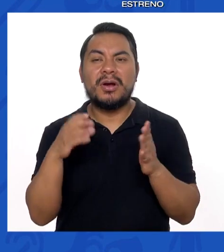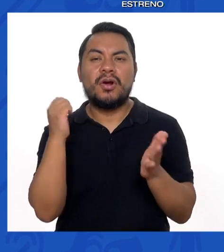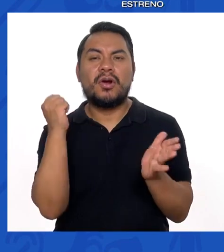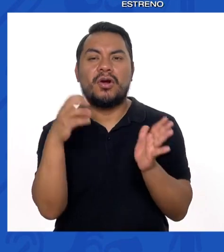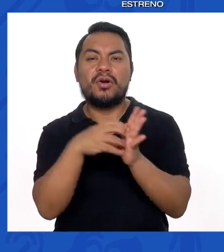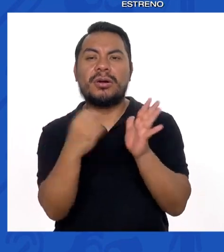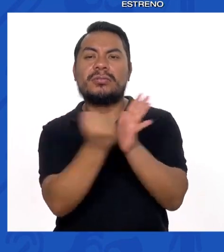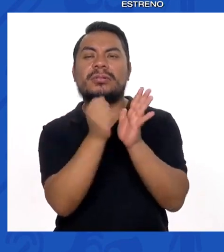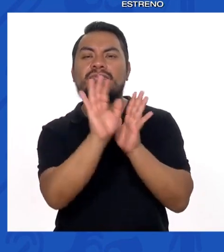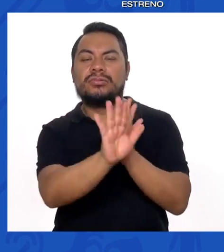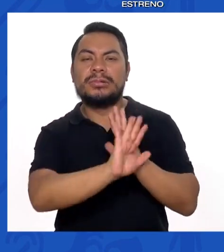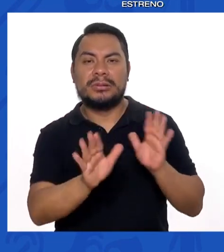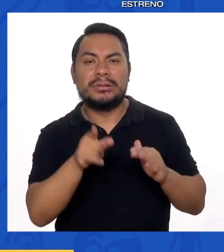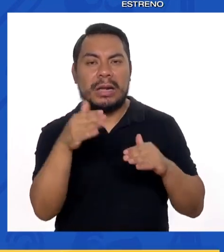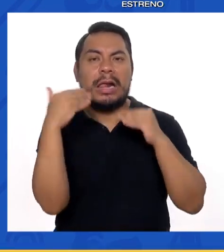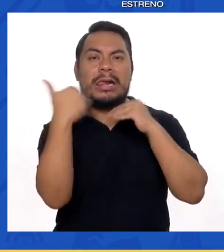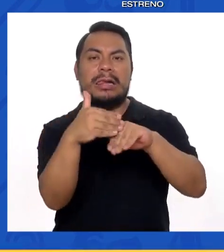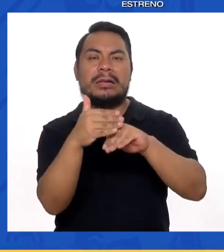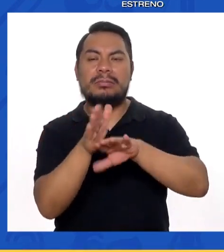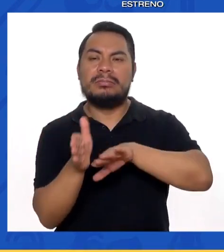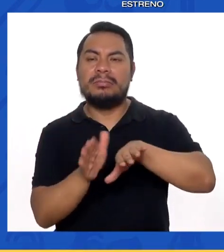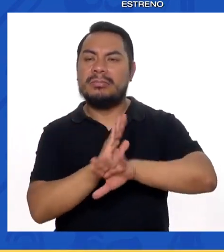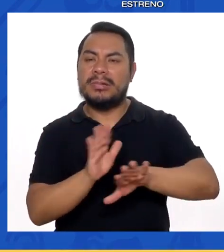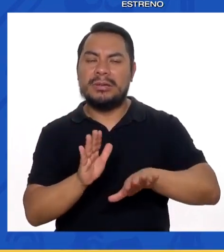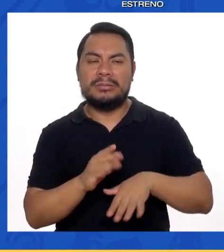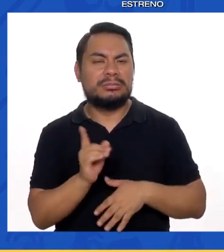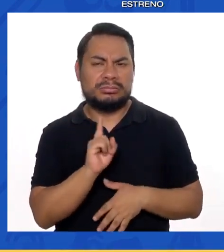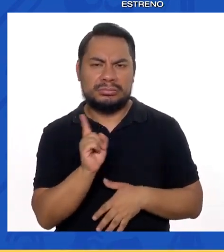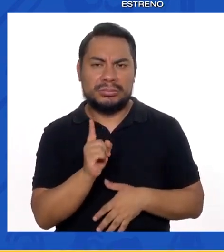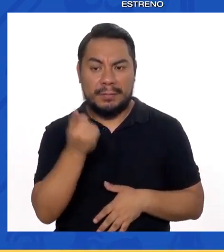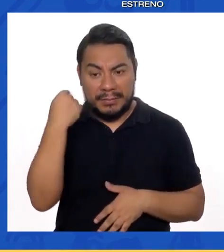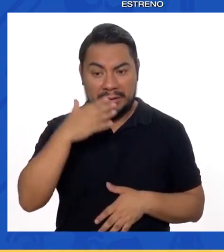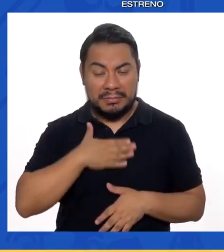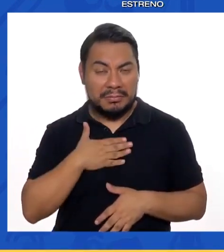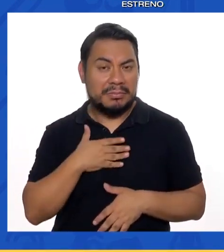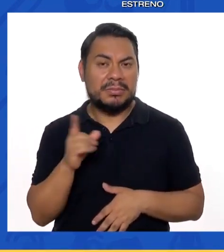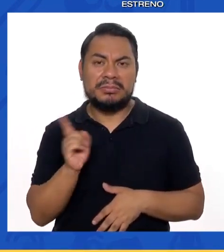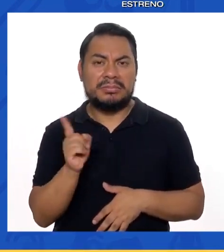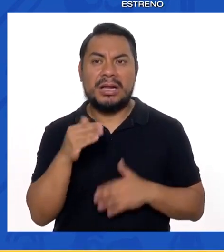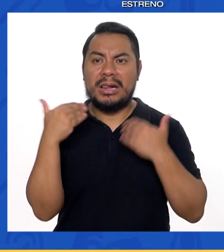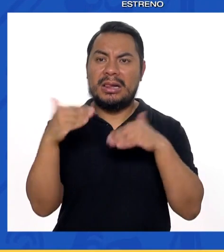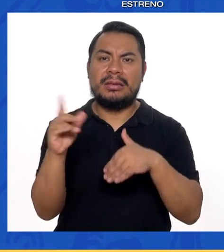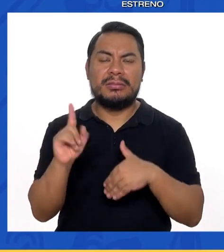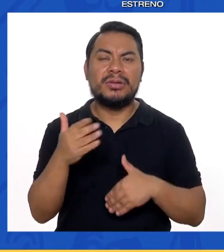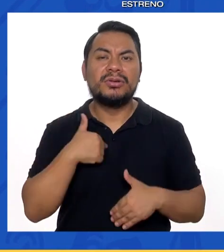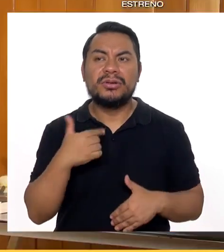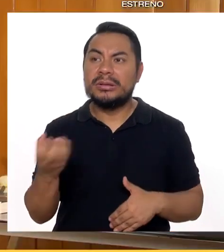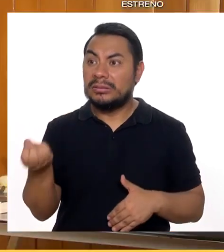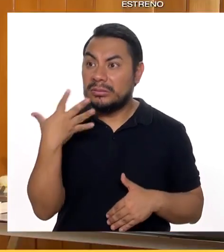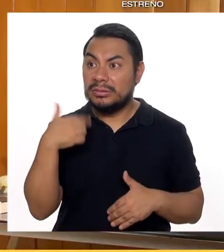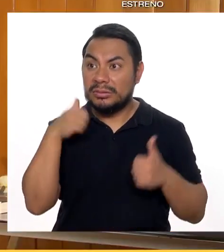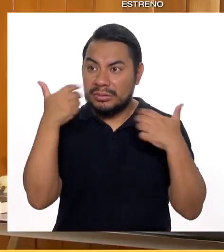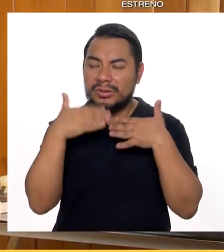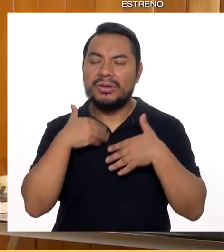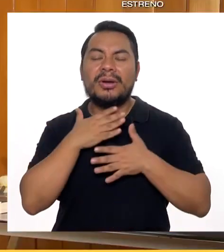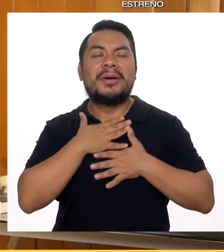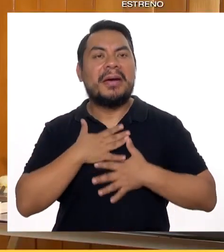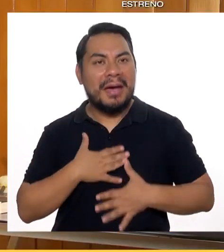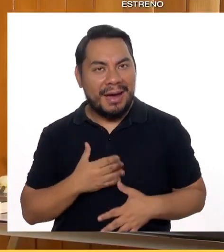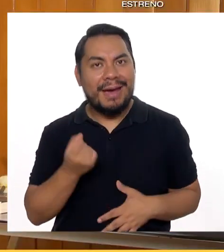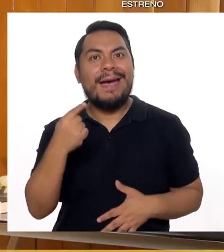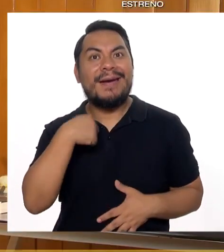tener una etiqueta o quedarte o limitarte de alguna forma, pero de hecho para mí no fue tanto como una limitación, sino como una